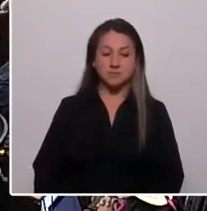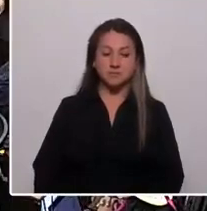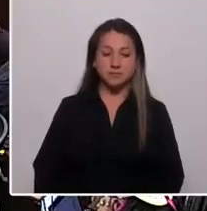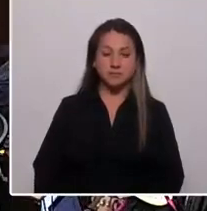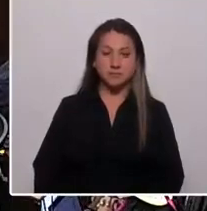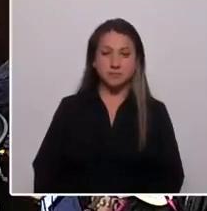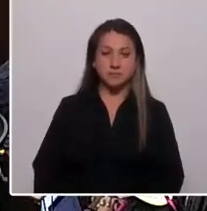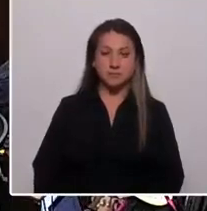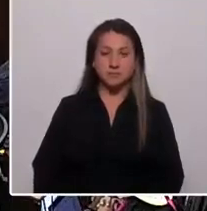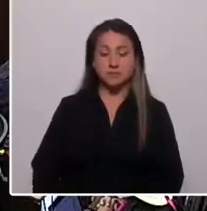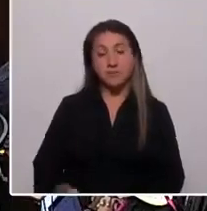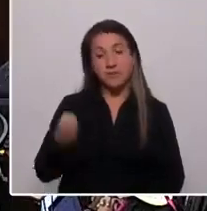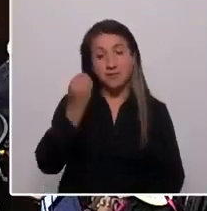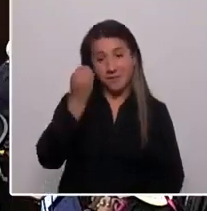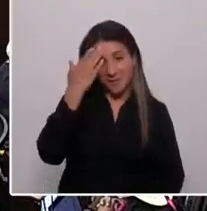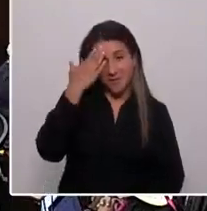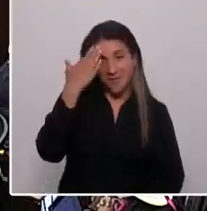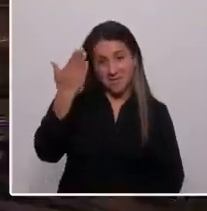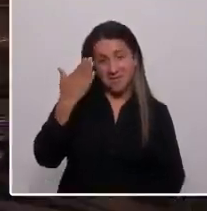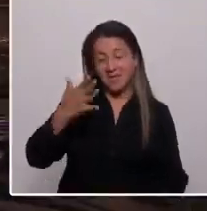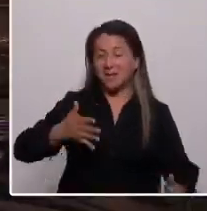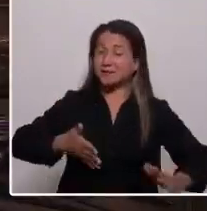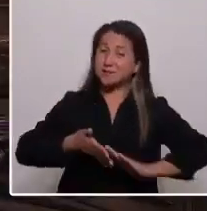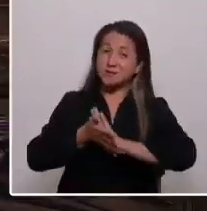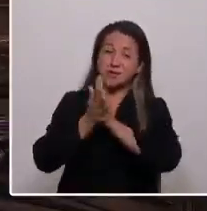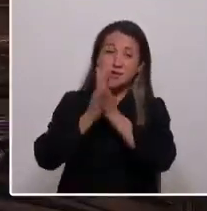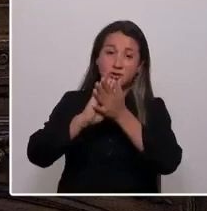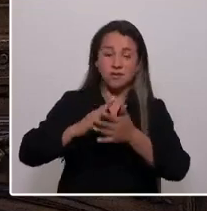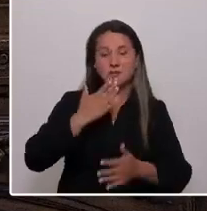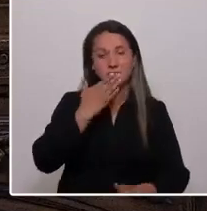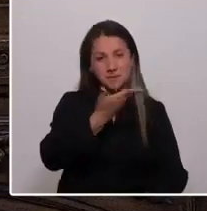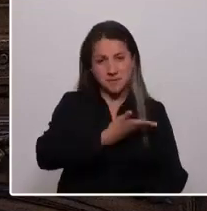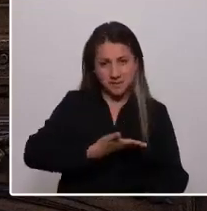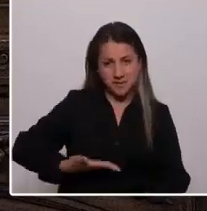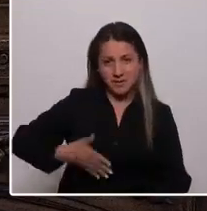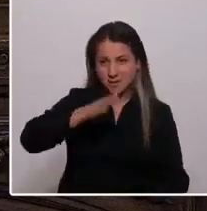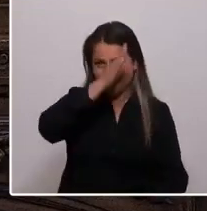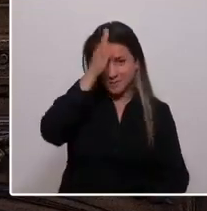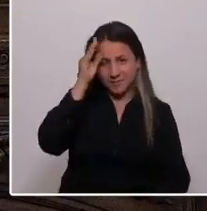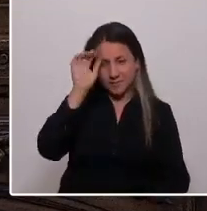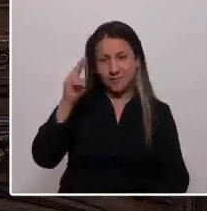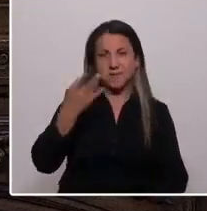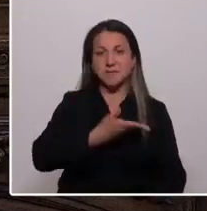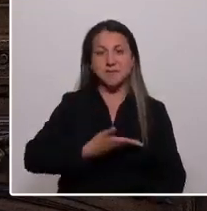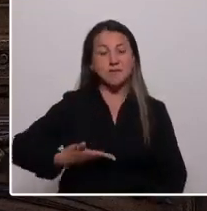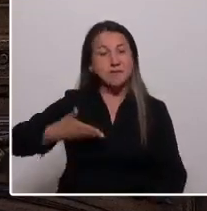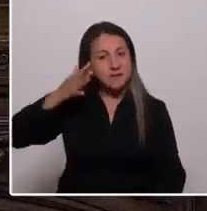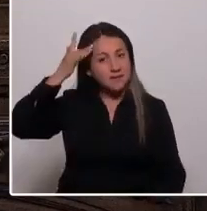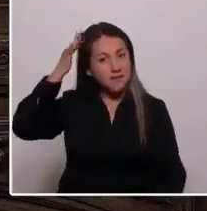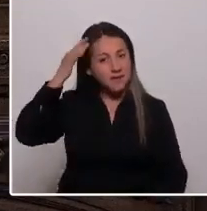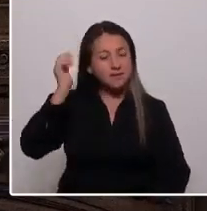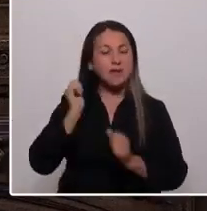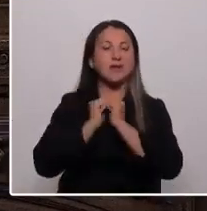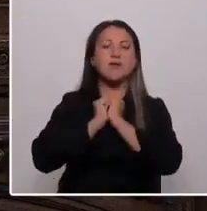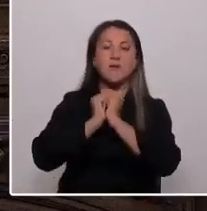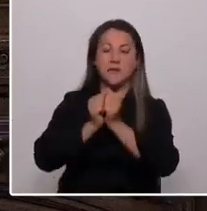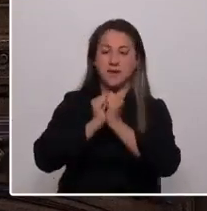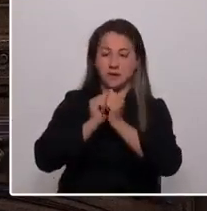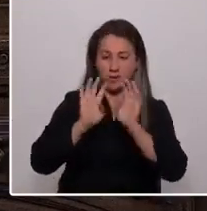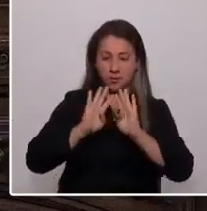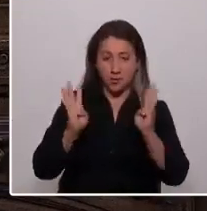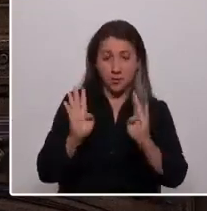buenos días a todas y todos también presidente elisa loncón vicepresidente jaime baza compañeras y compañeros constituyentes